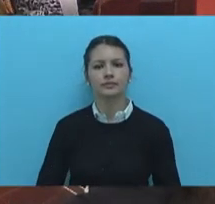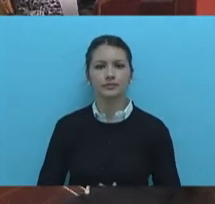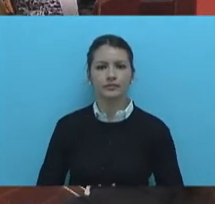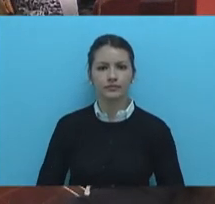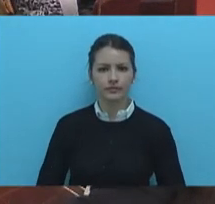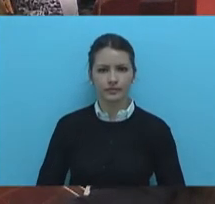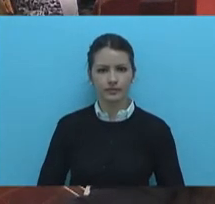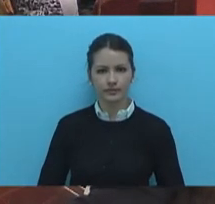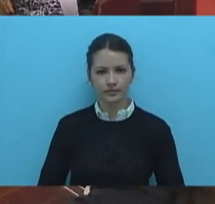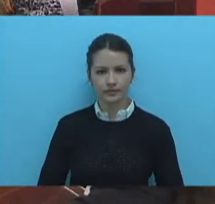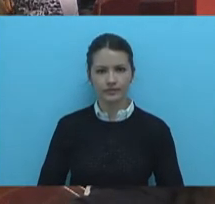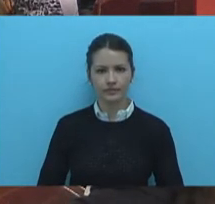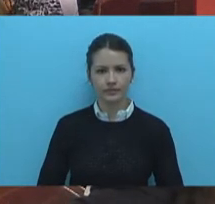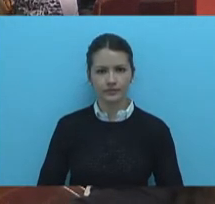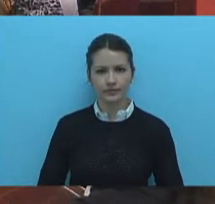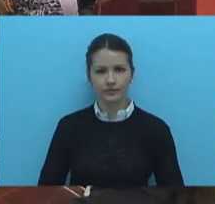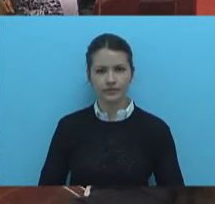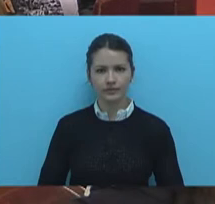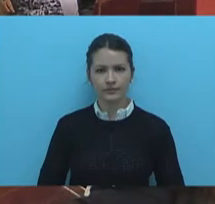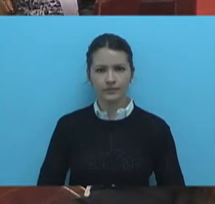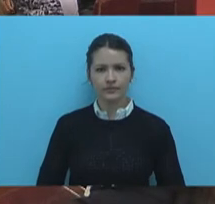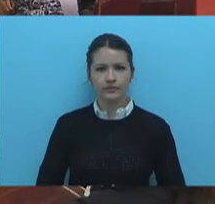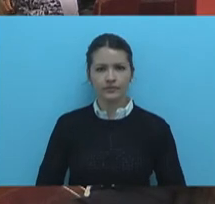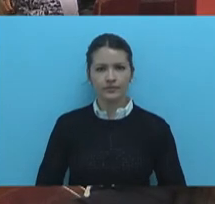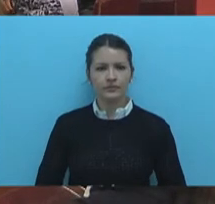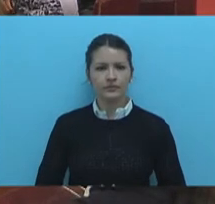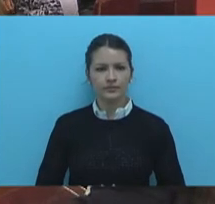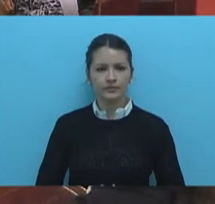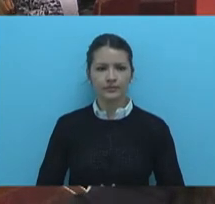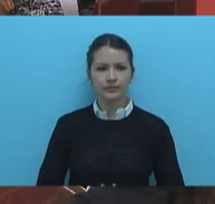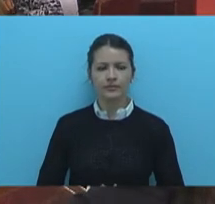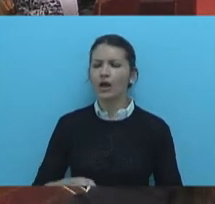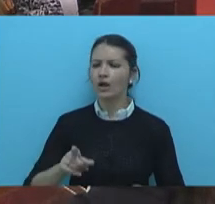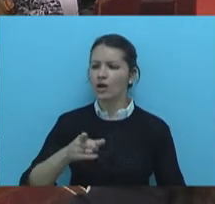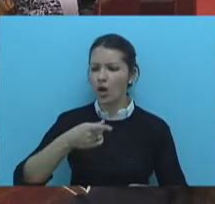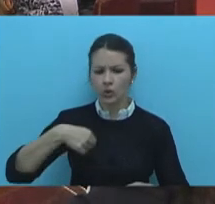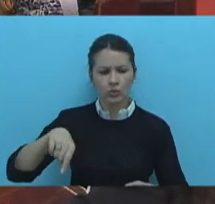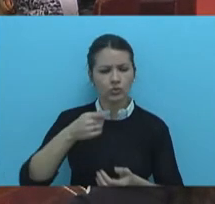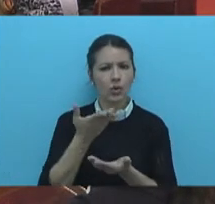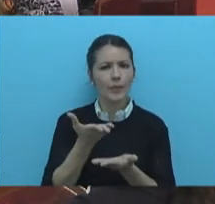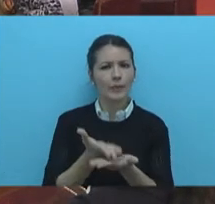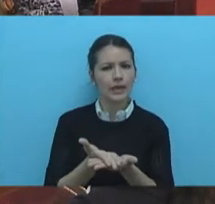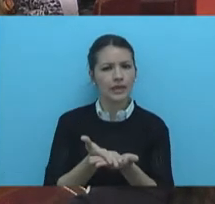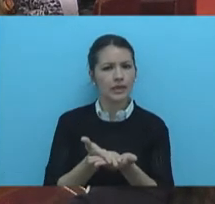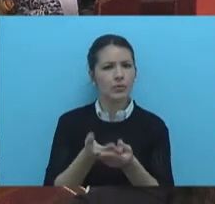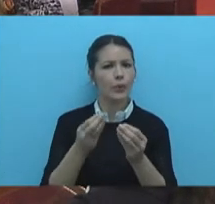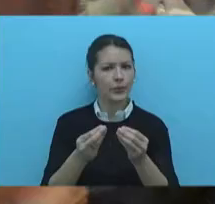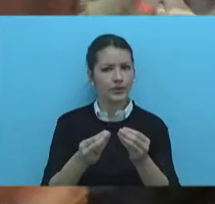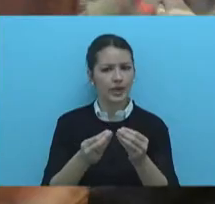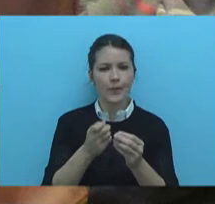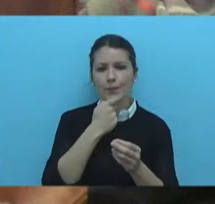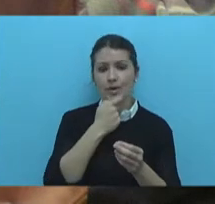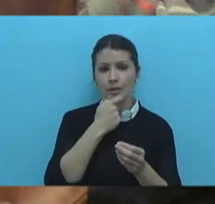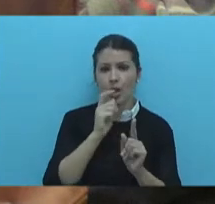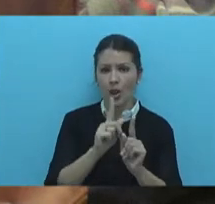Sí, está en uso la palabra, diputado. Nosotros queríamos pedir esto por el simple motivo de que por ahí en los dispensarios